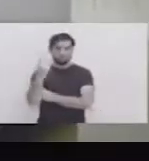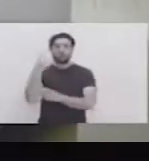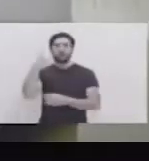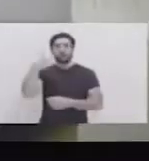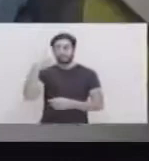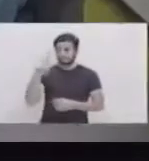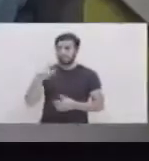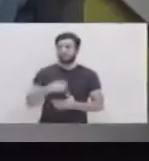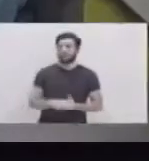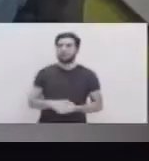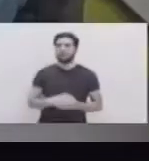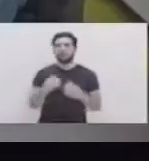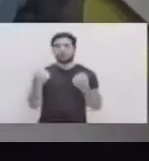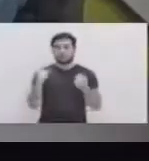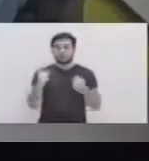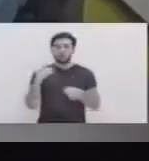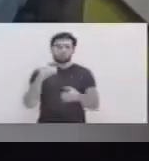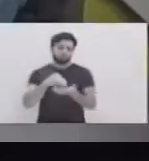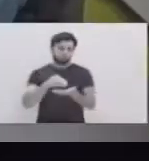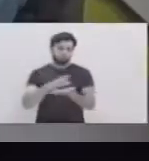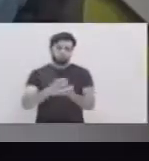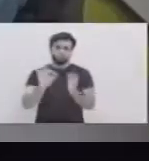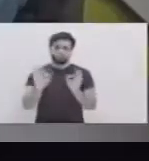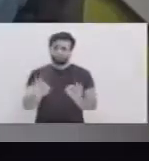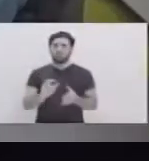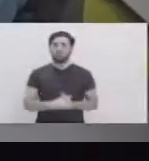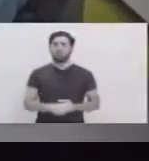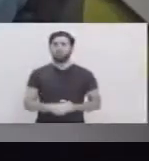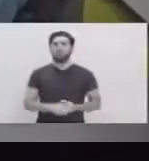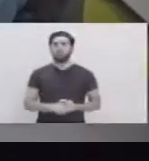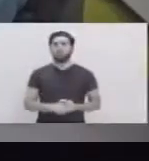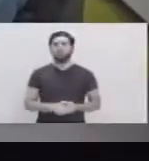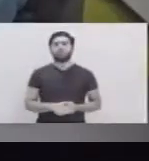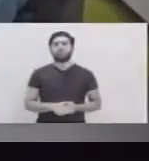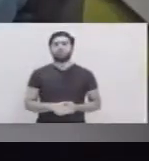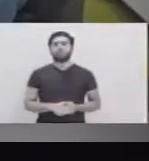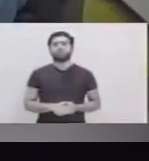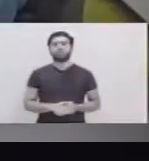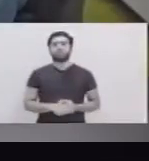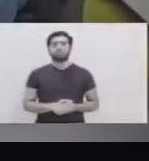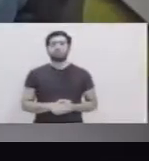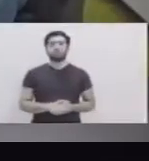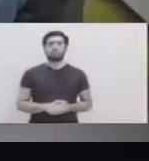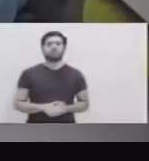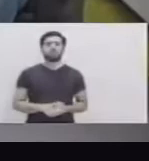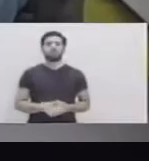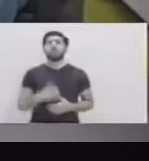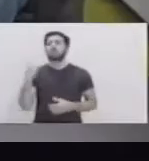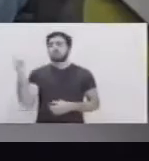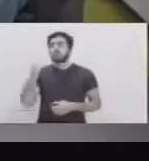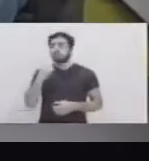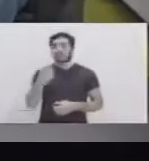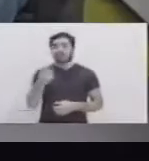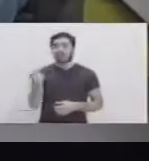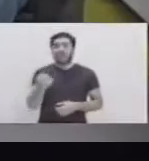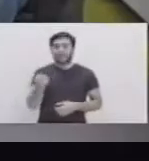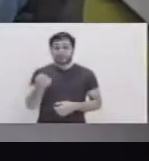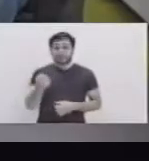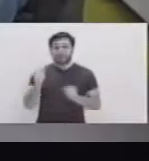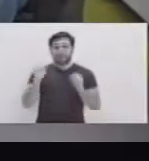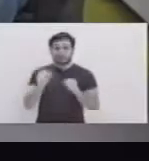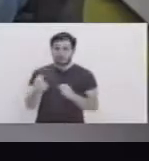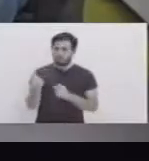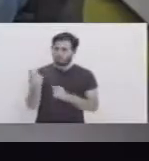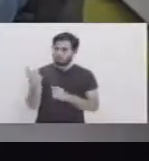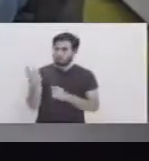uno de los pilares principales en una amistad. Licenciada, y hay una frase común que dice que los amigos se